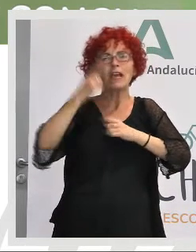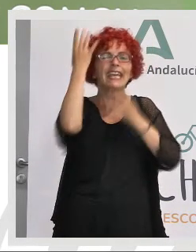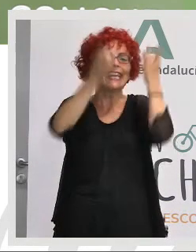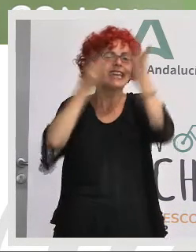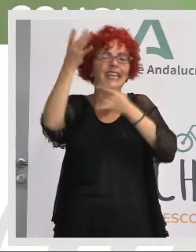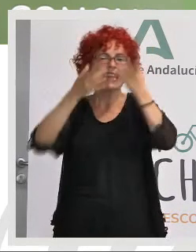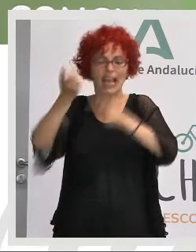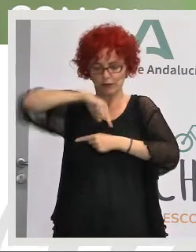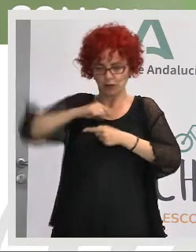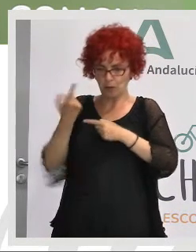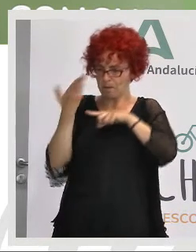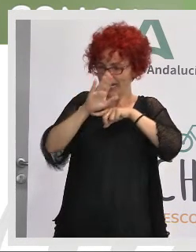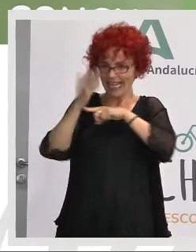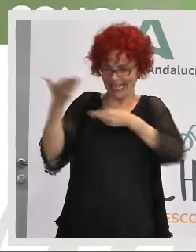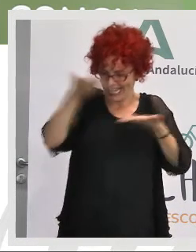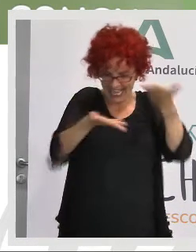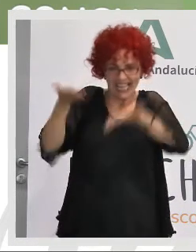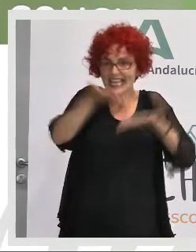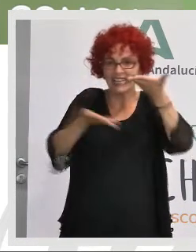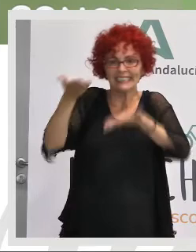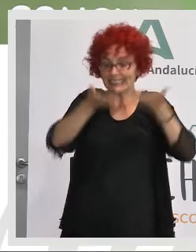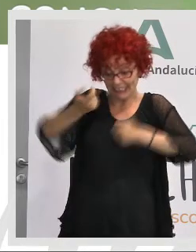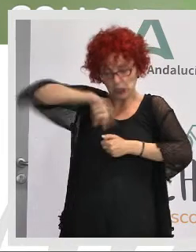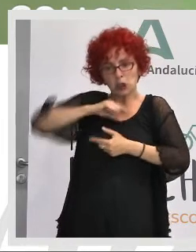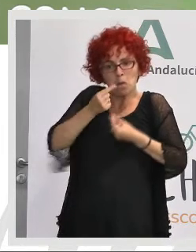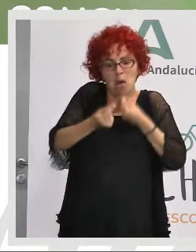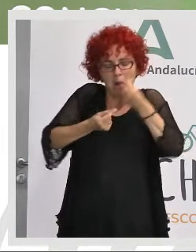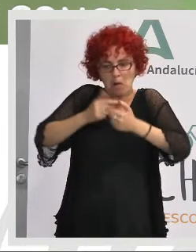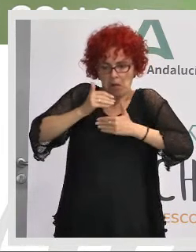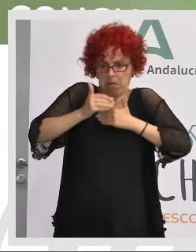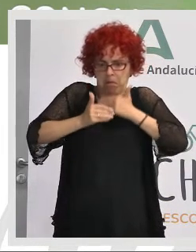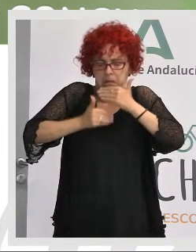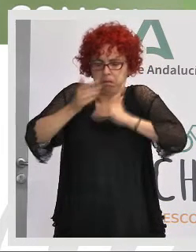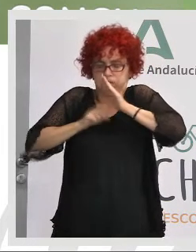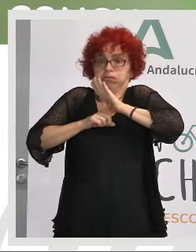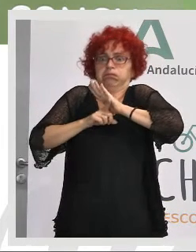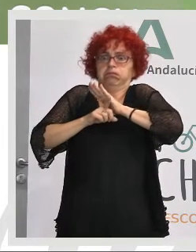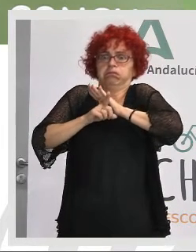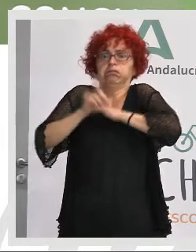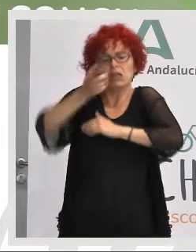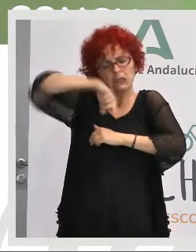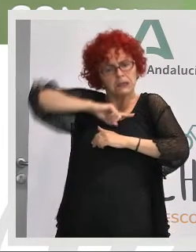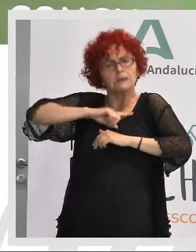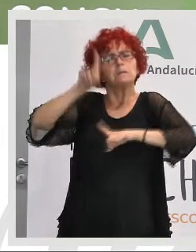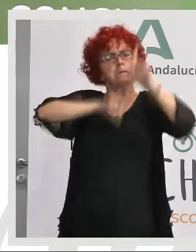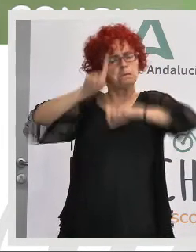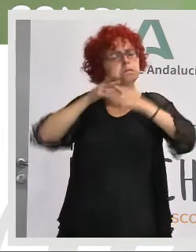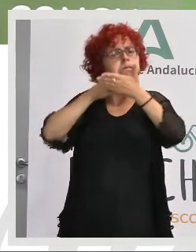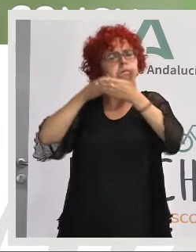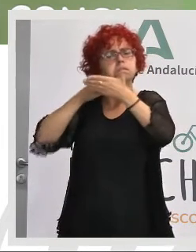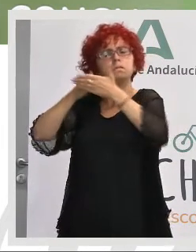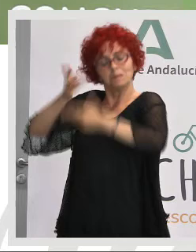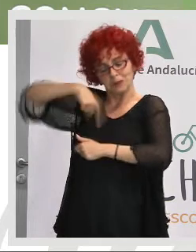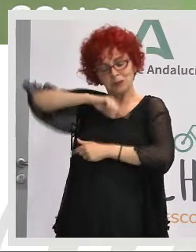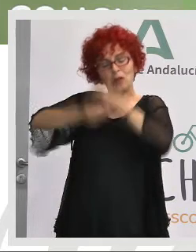proponiendo en las reuniones. Han sido años de avance y tras superar dificultades y numerosos desafíos, hemos puesto en marcha un bicibús